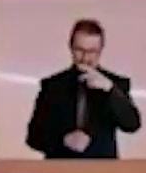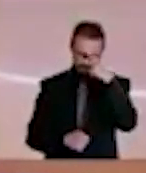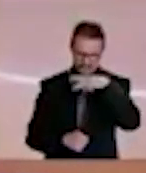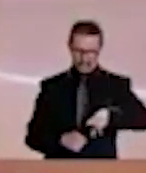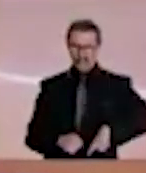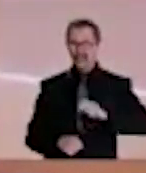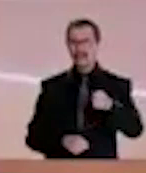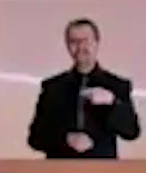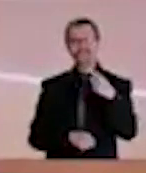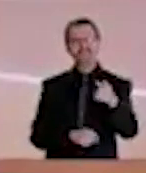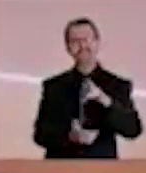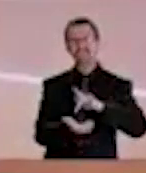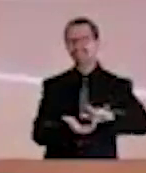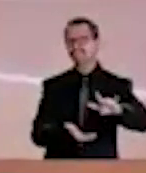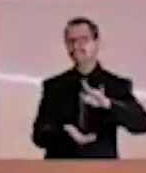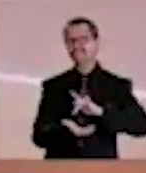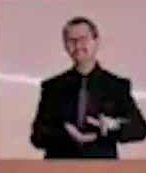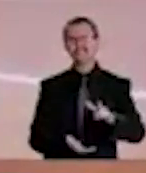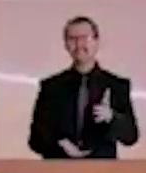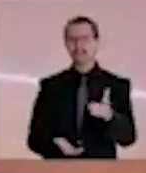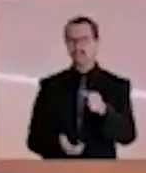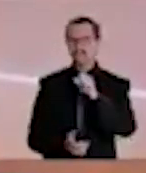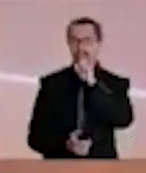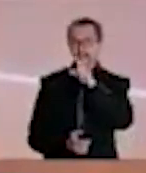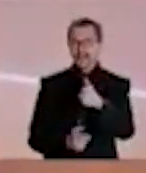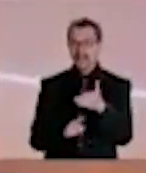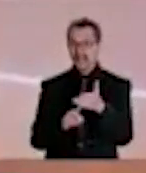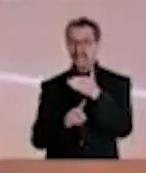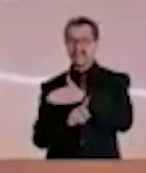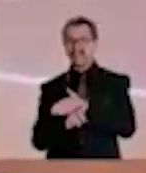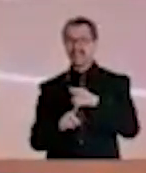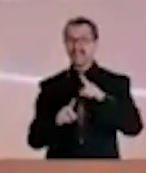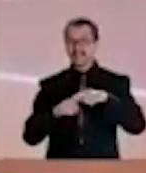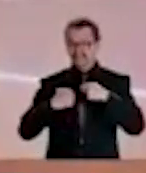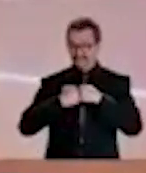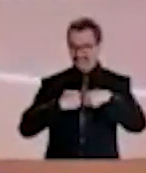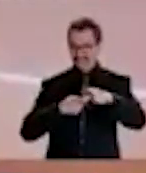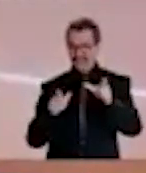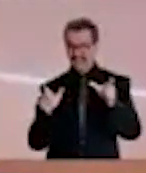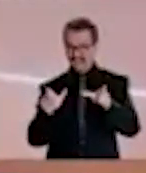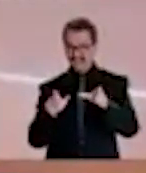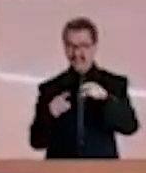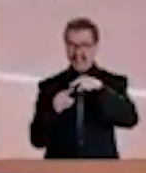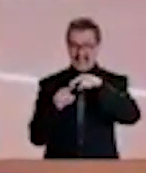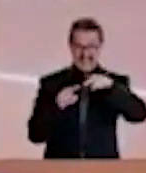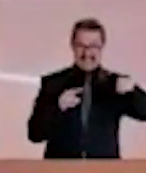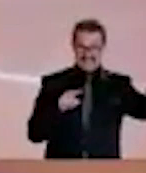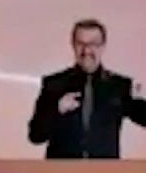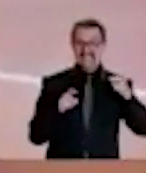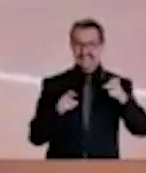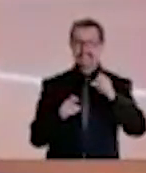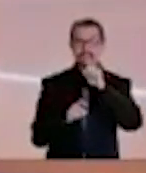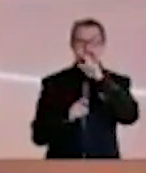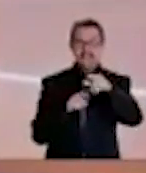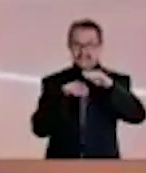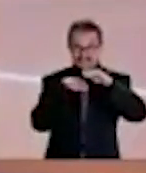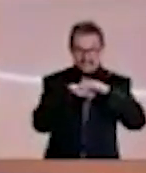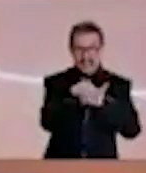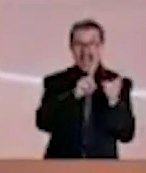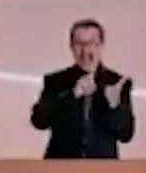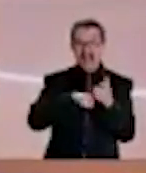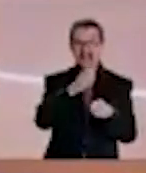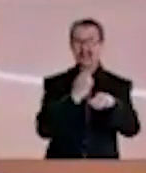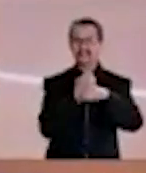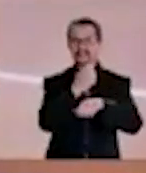lo mismo que fuimos logrando en la frontera lograrlo también el interior las licencias las ventanillas de salud las ventanillas de educación